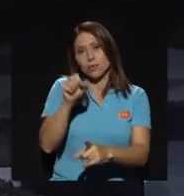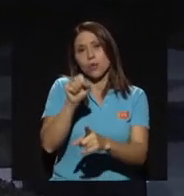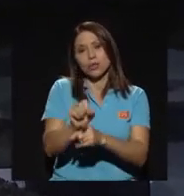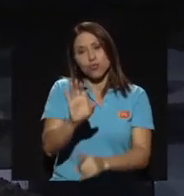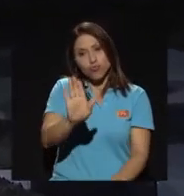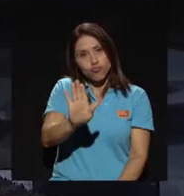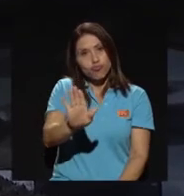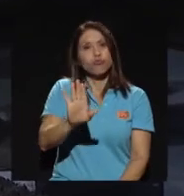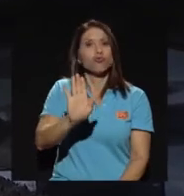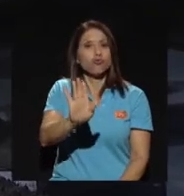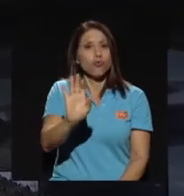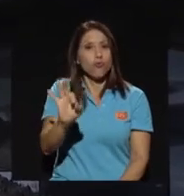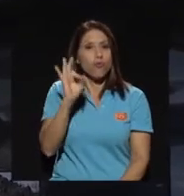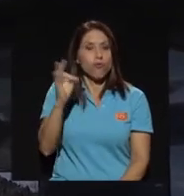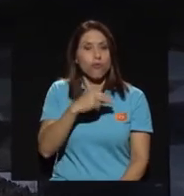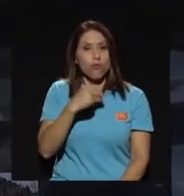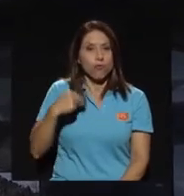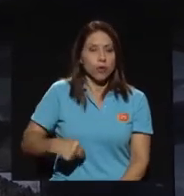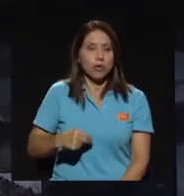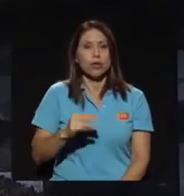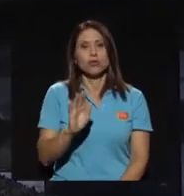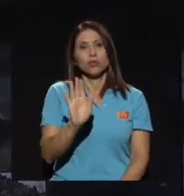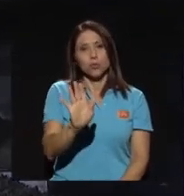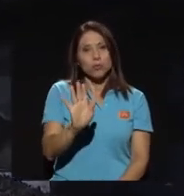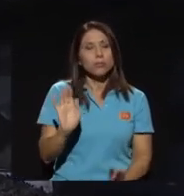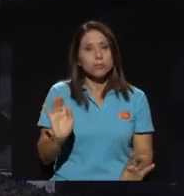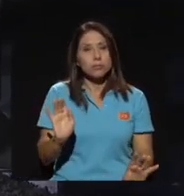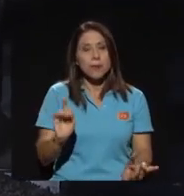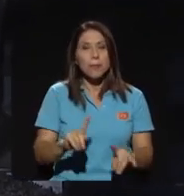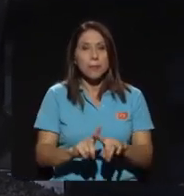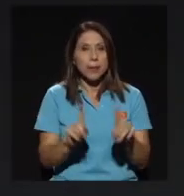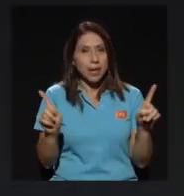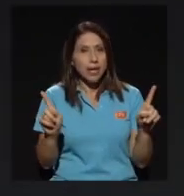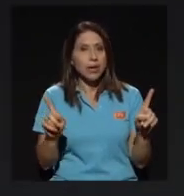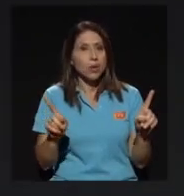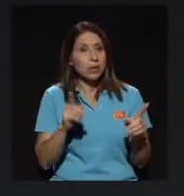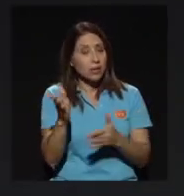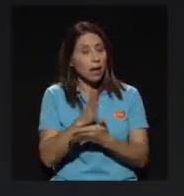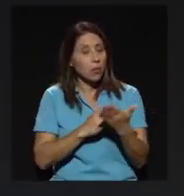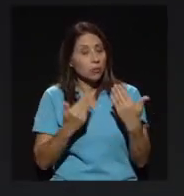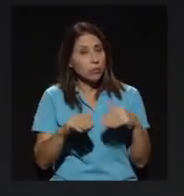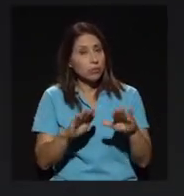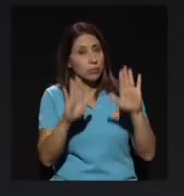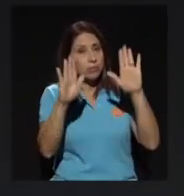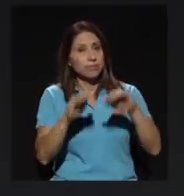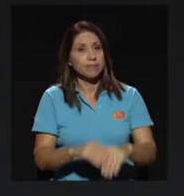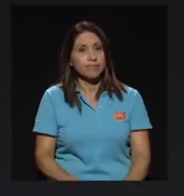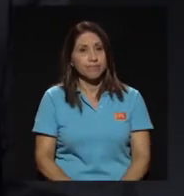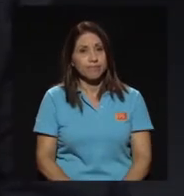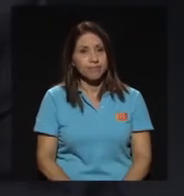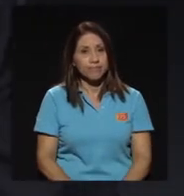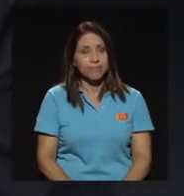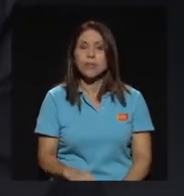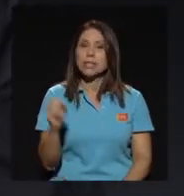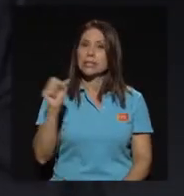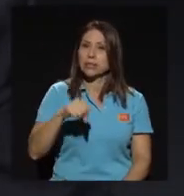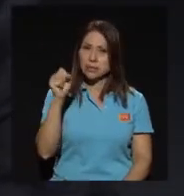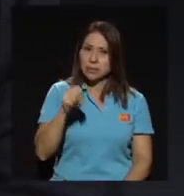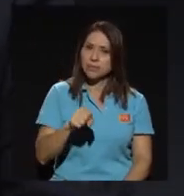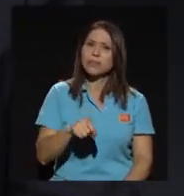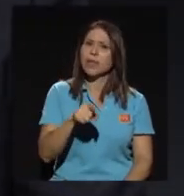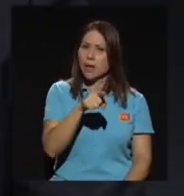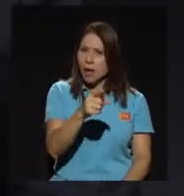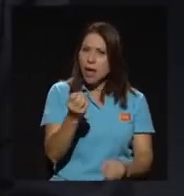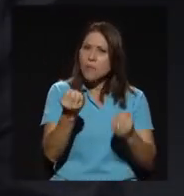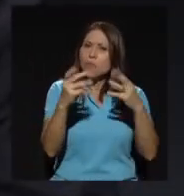de su estilo pero pero es prodigioso si es que digamos hay mucha